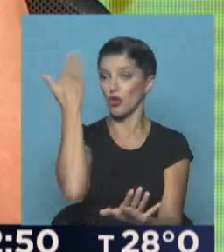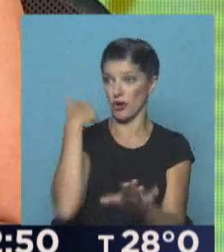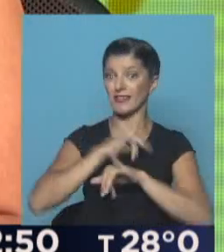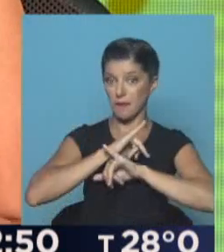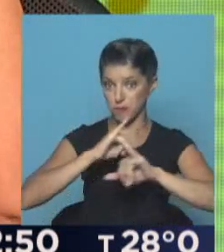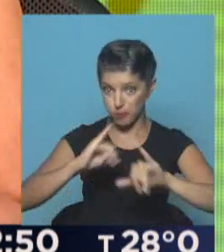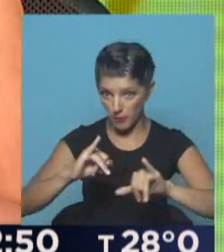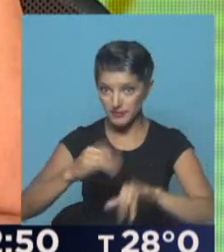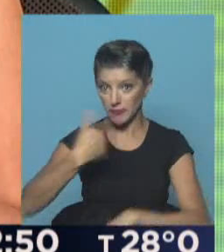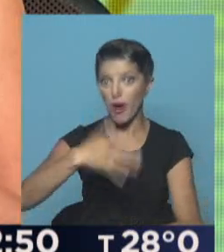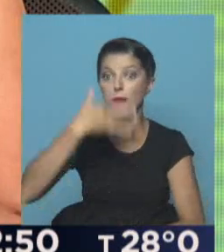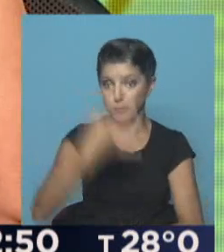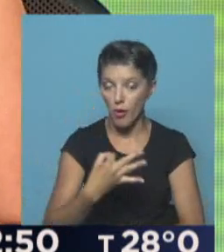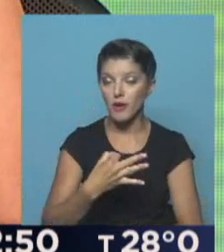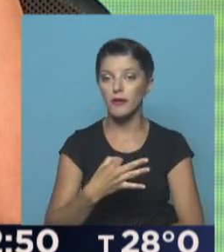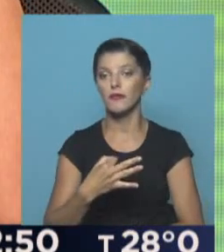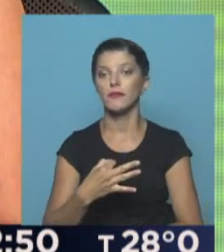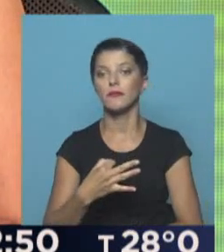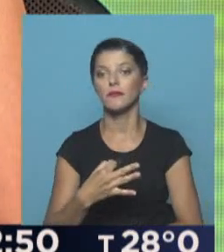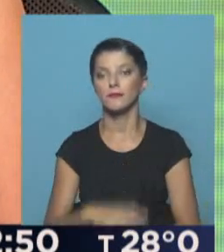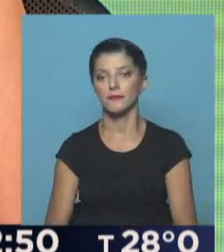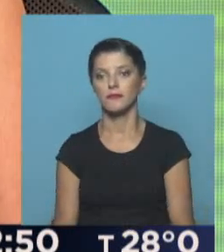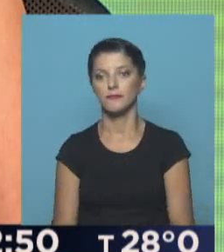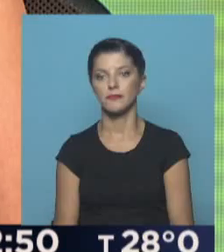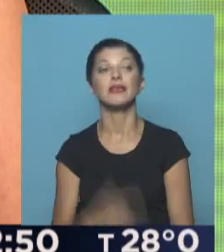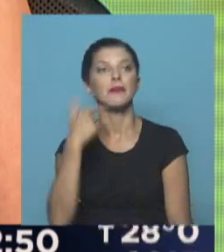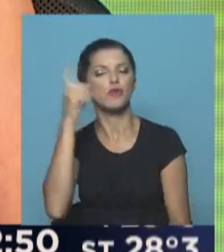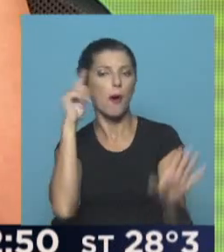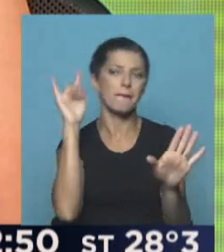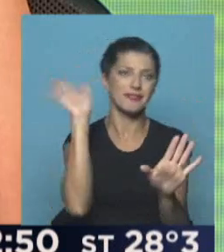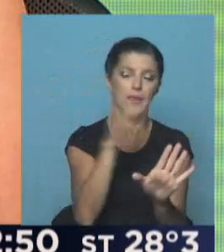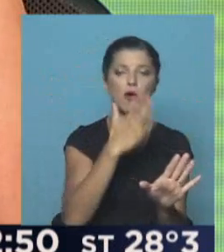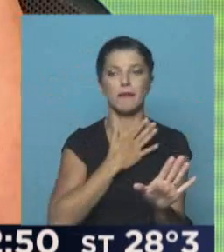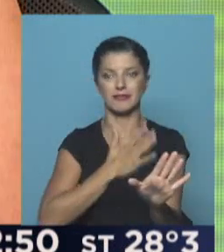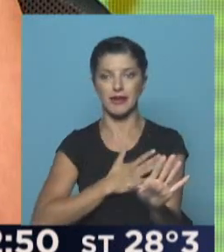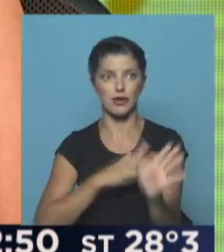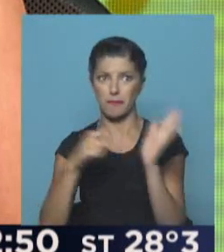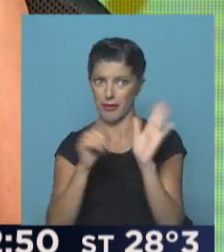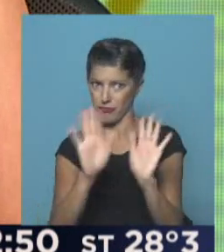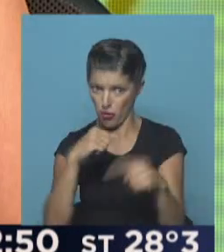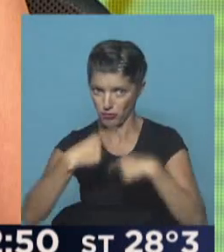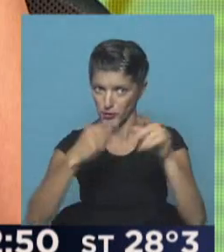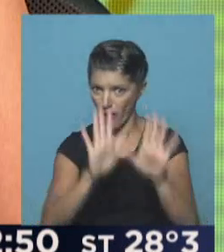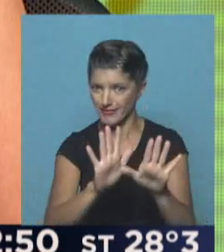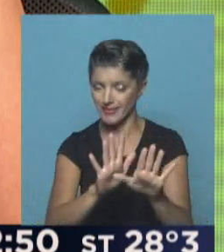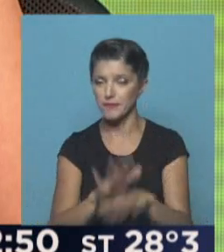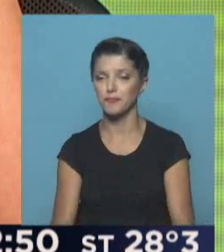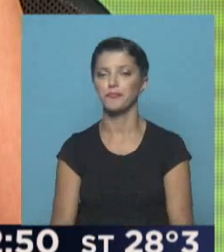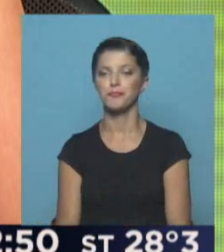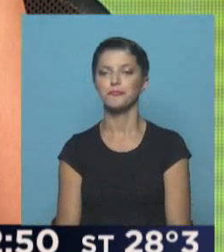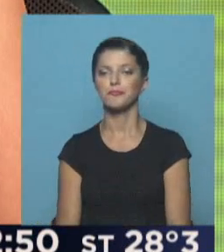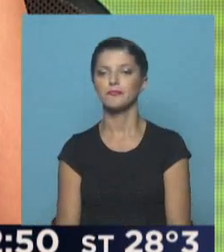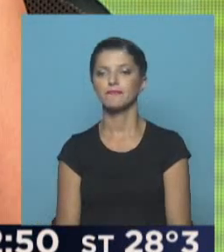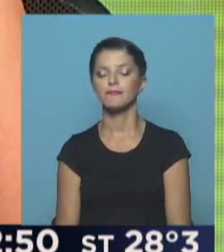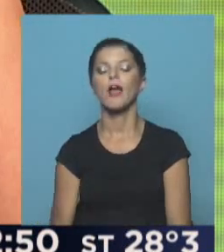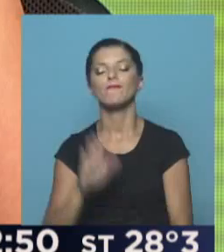que esta teoría de que iba a calmarse un poco, a mostrarse más institucional ya como presidente, no está ocurriendo. Pero lo que decían es que los cambios